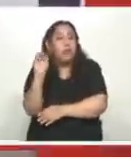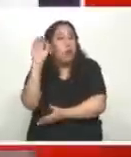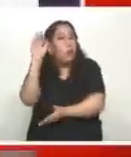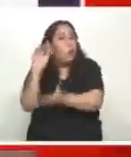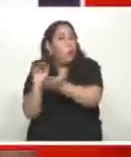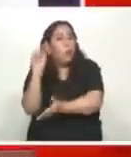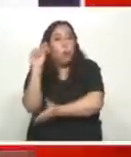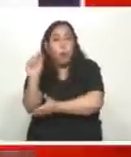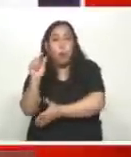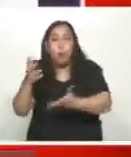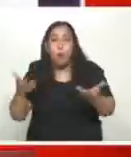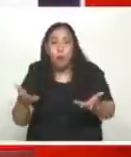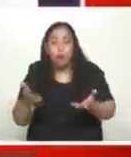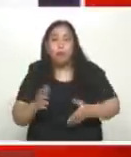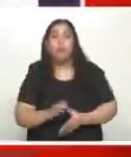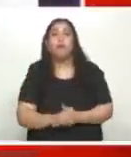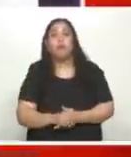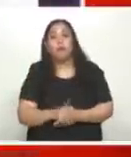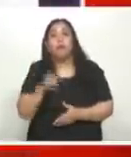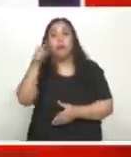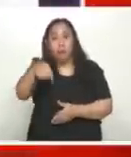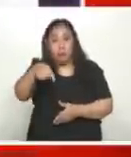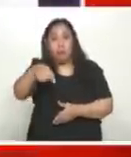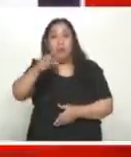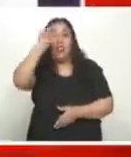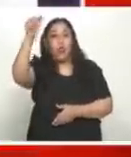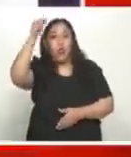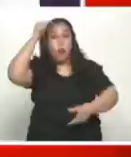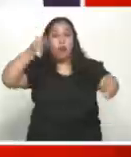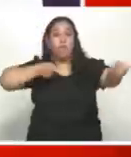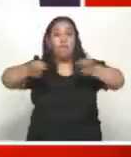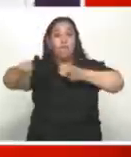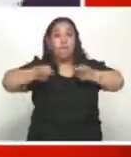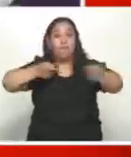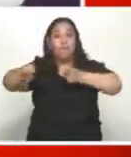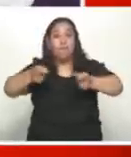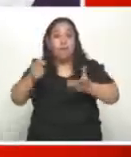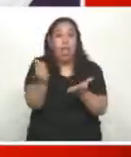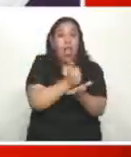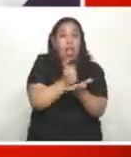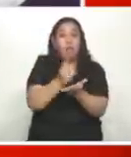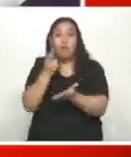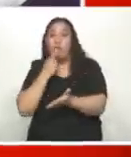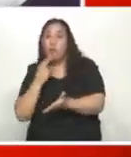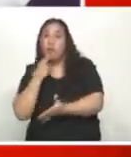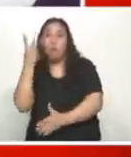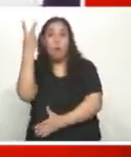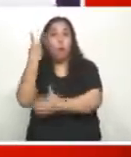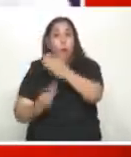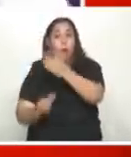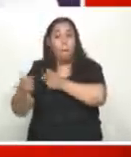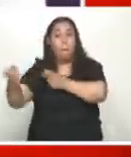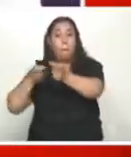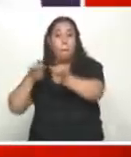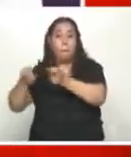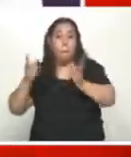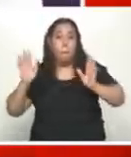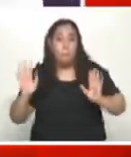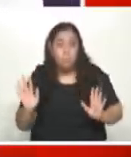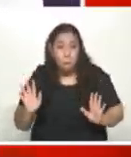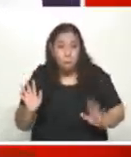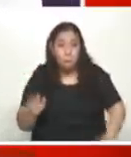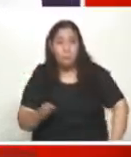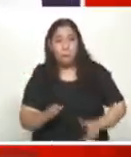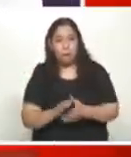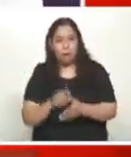poder en las alcaldías? El bipartidismo. ¿Quién tiene el poder en las instituciones? Si se logra cambiar el ministro, la secretaria,